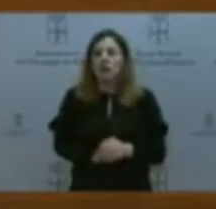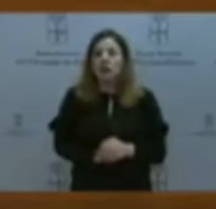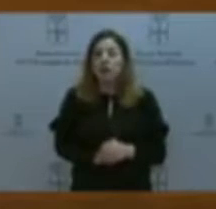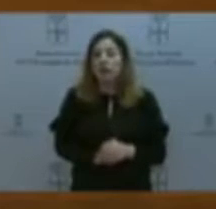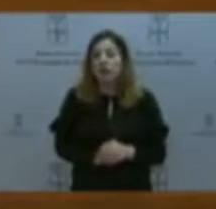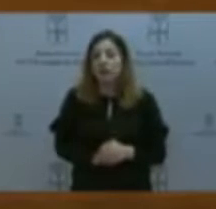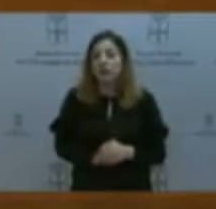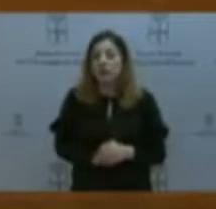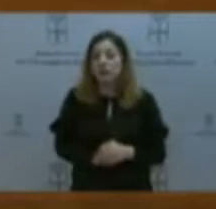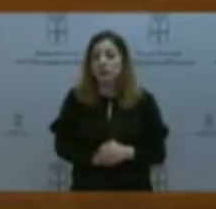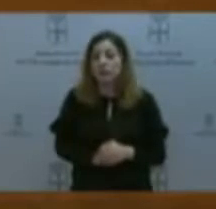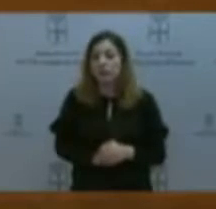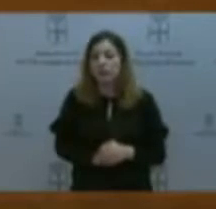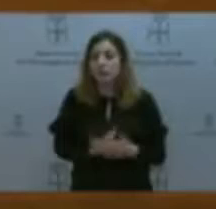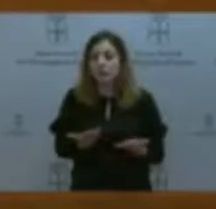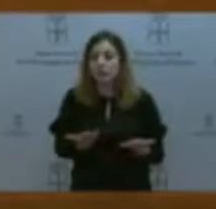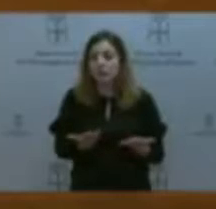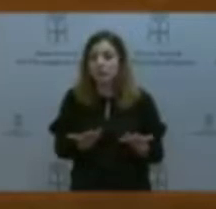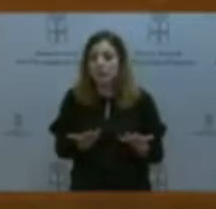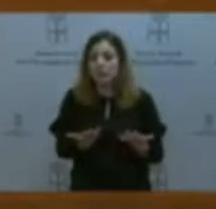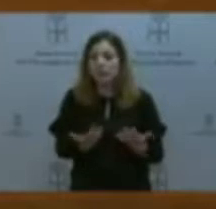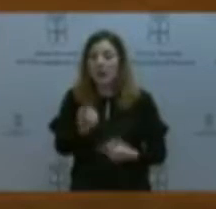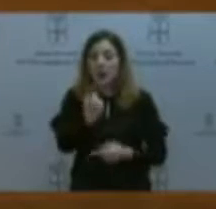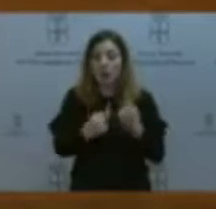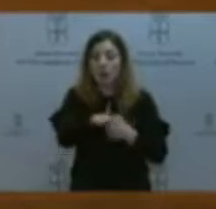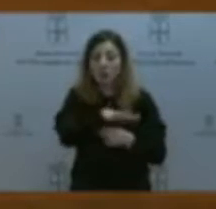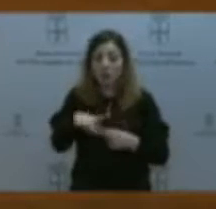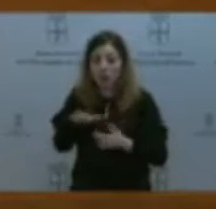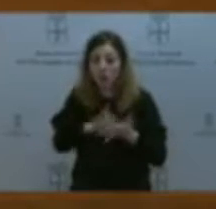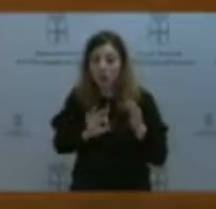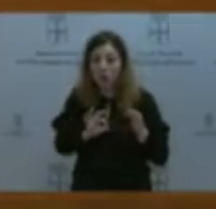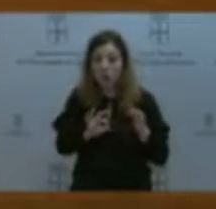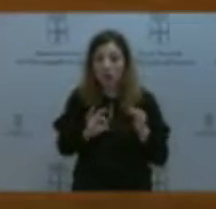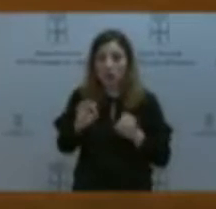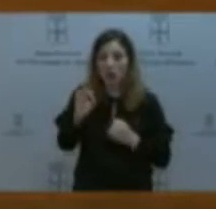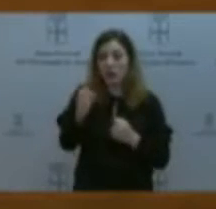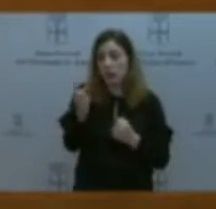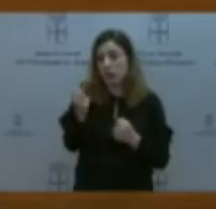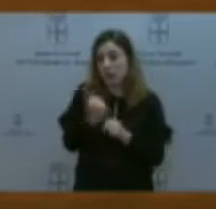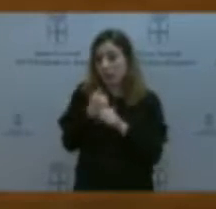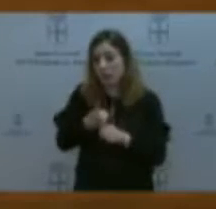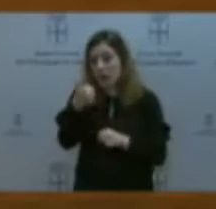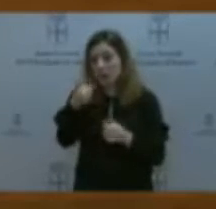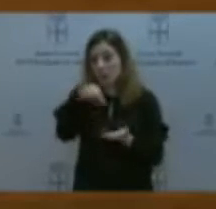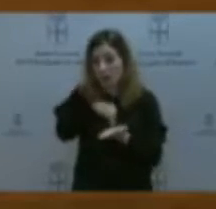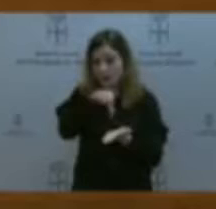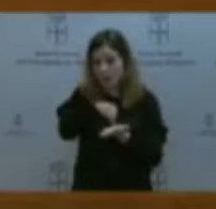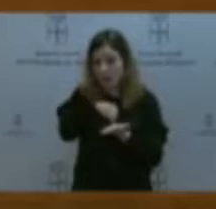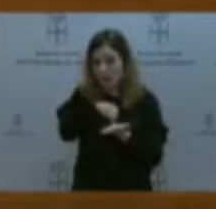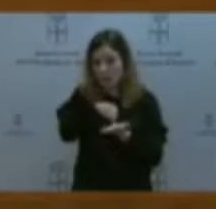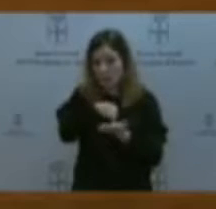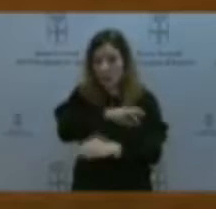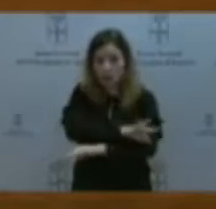en determinadas áreas concretas, principalmente en el área metropolitana central de Asturias y en la franja costera. Y